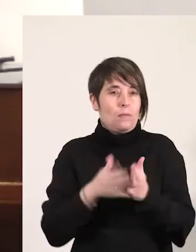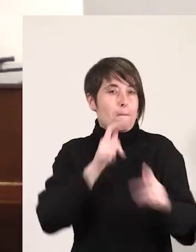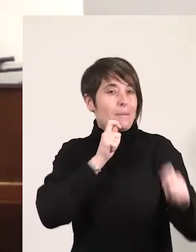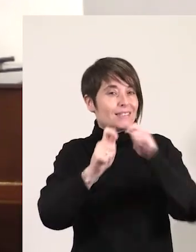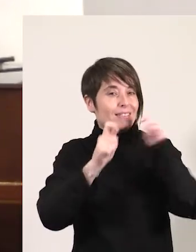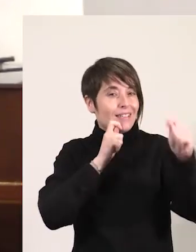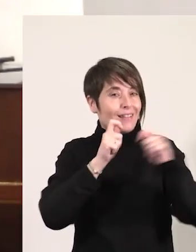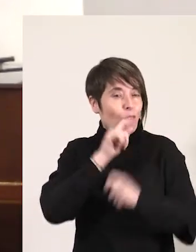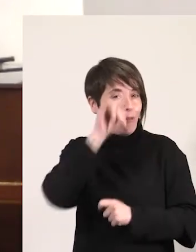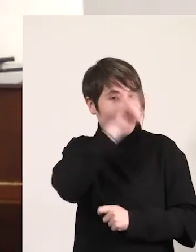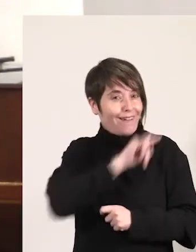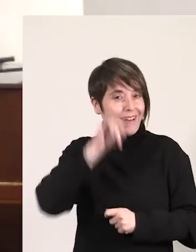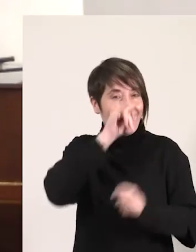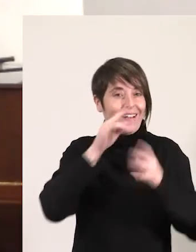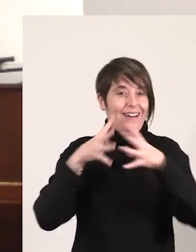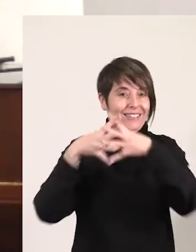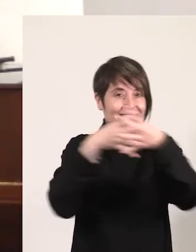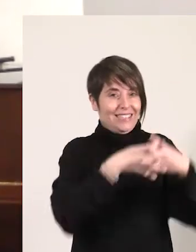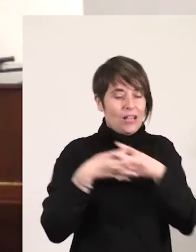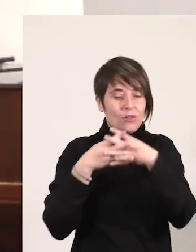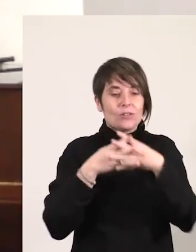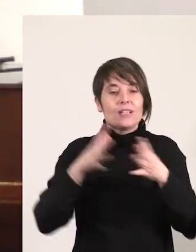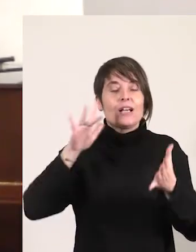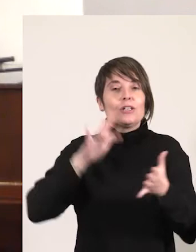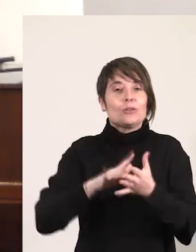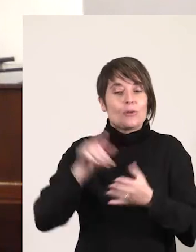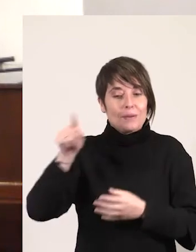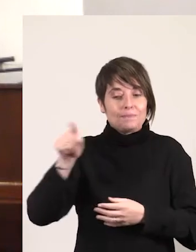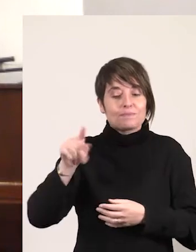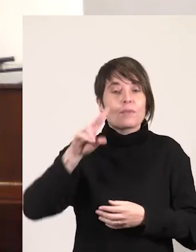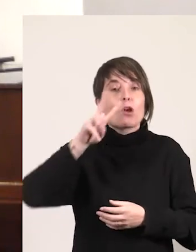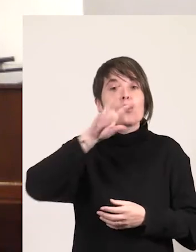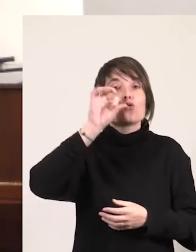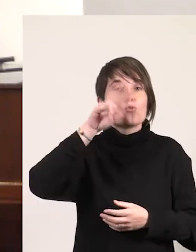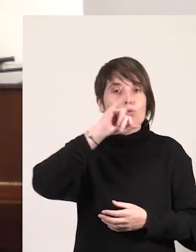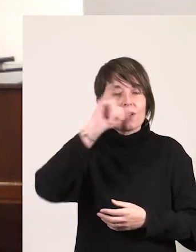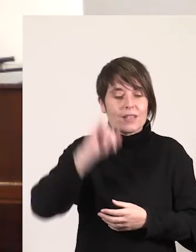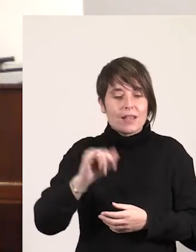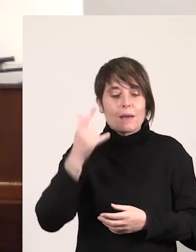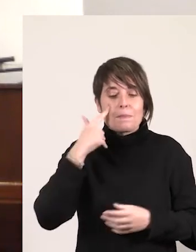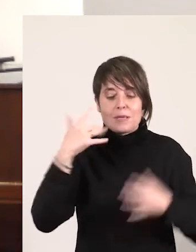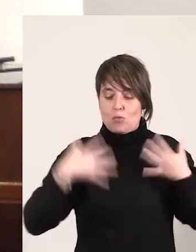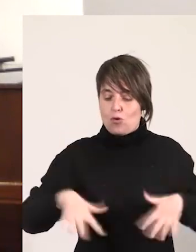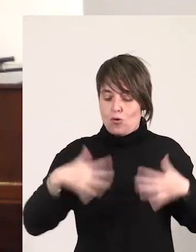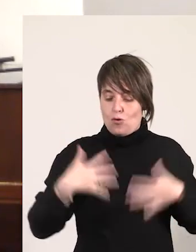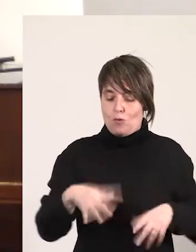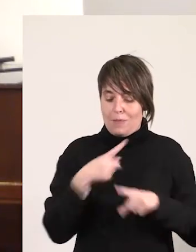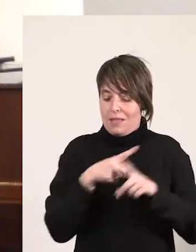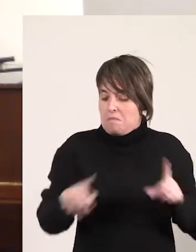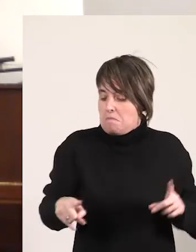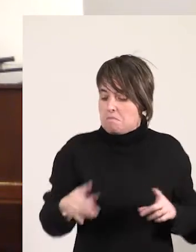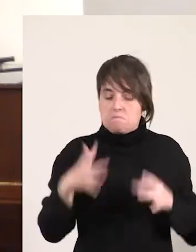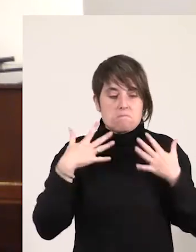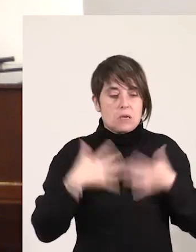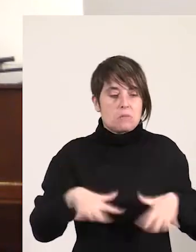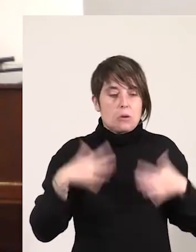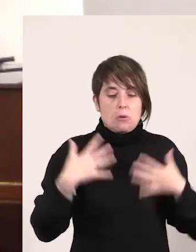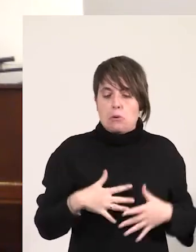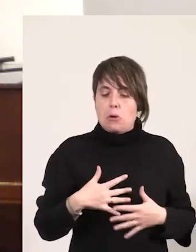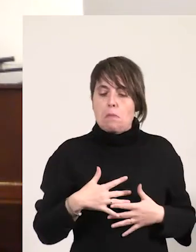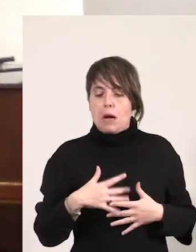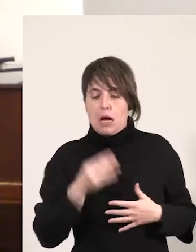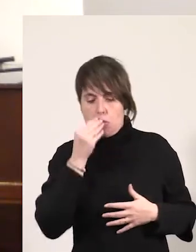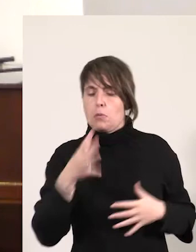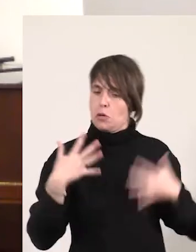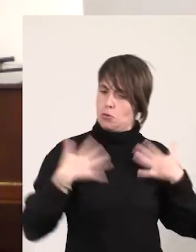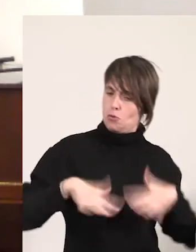mujeres más ricas del mundo, la presentadora estadounidense, que estando en Suiza, ella dice que iba vestida de Oprah Winfrey, que no